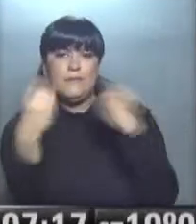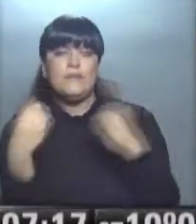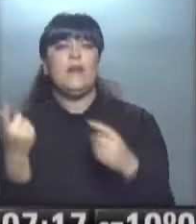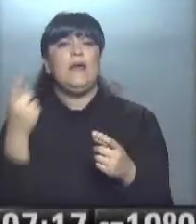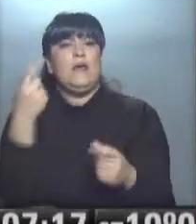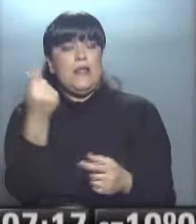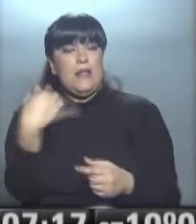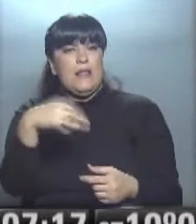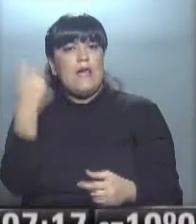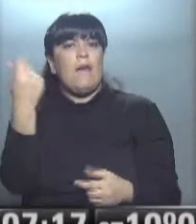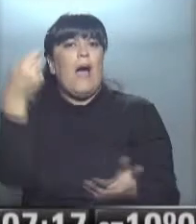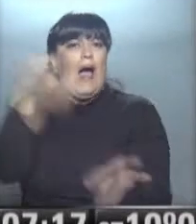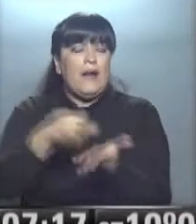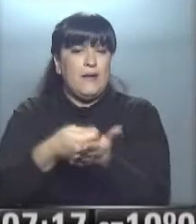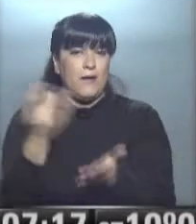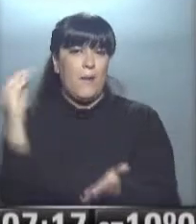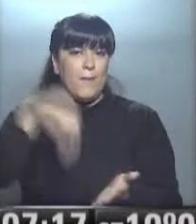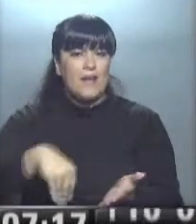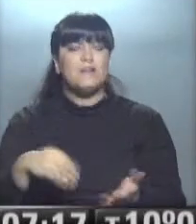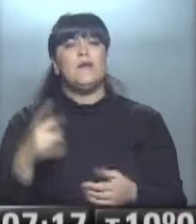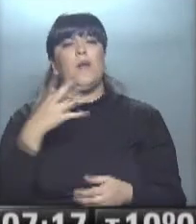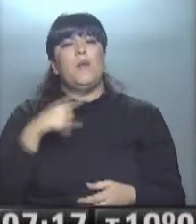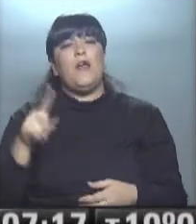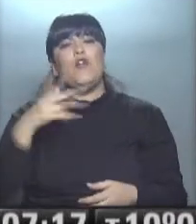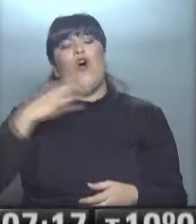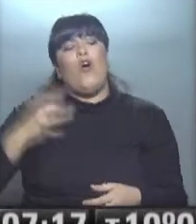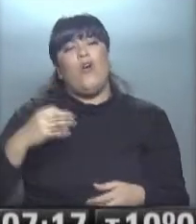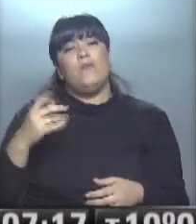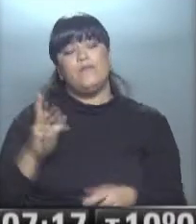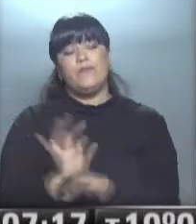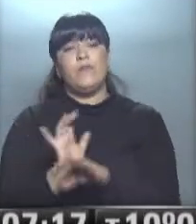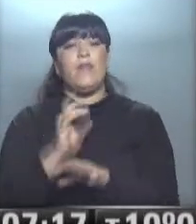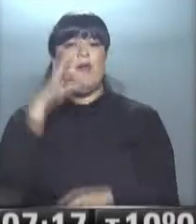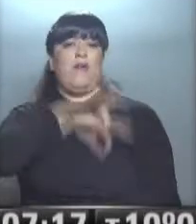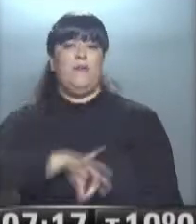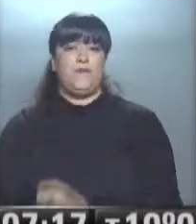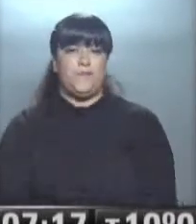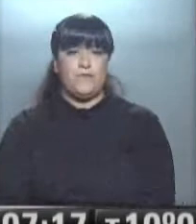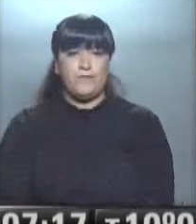pagar más sin ver un incremento en términos reales de sus haberes.